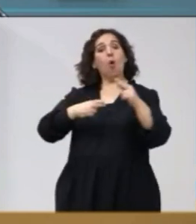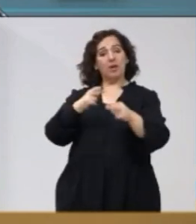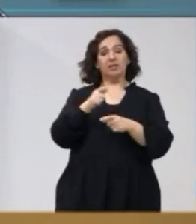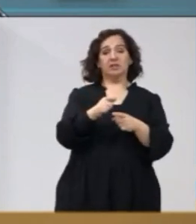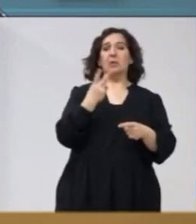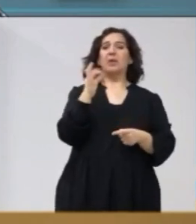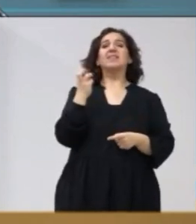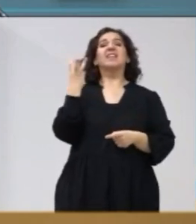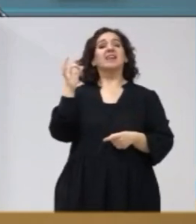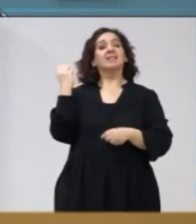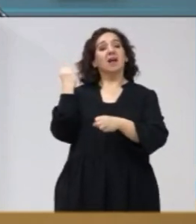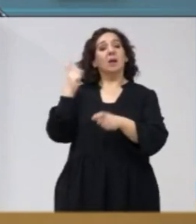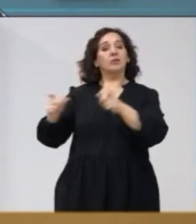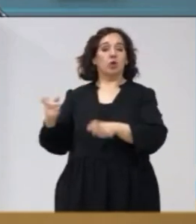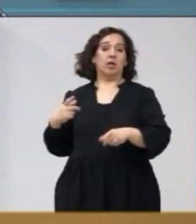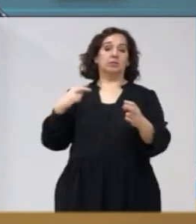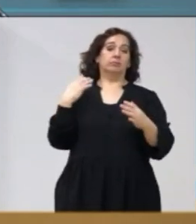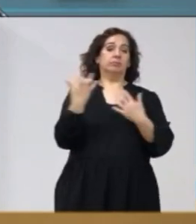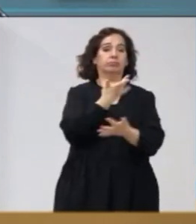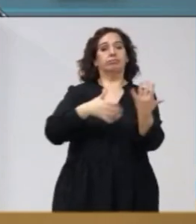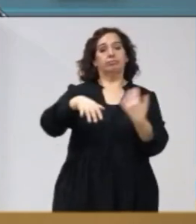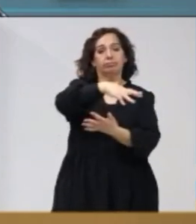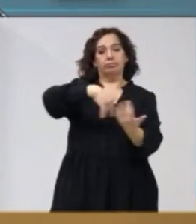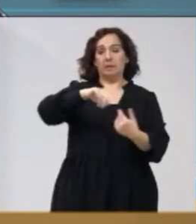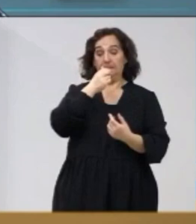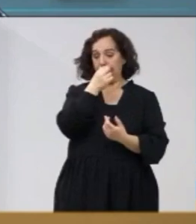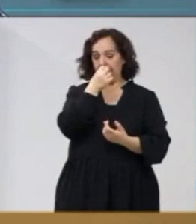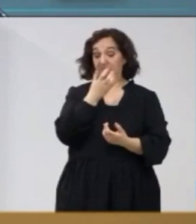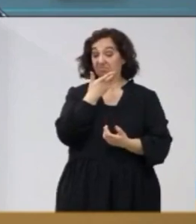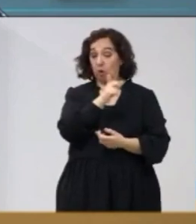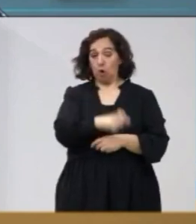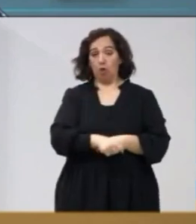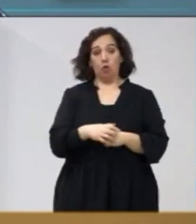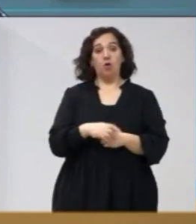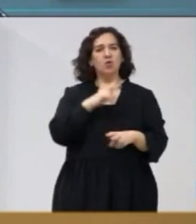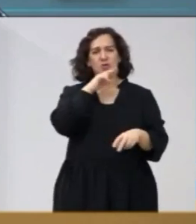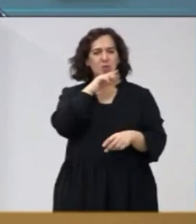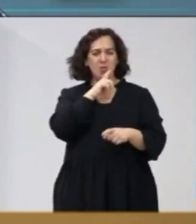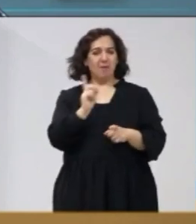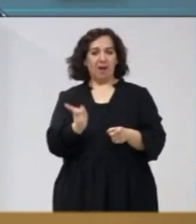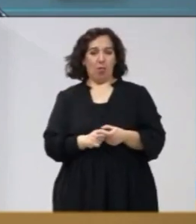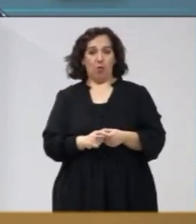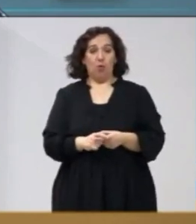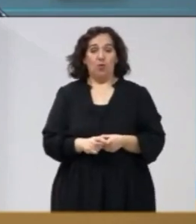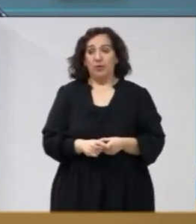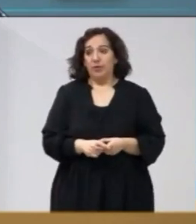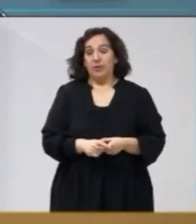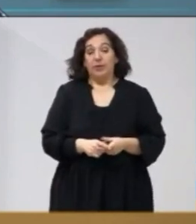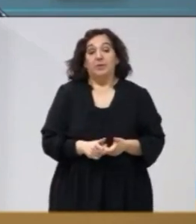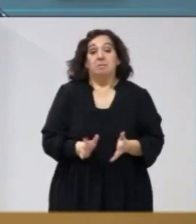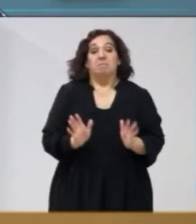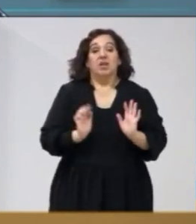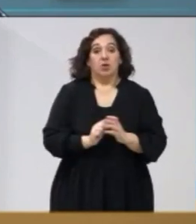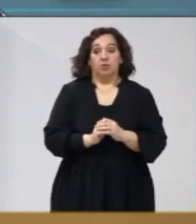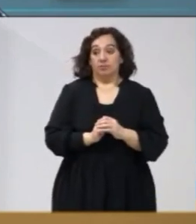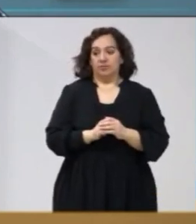20 o 30 personas que han dado por allí. No sé quién es, no he hablado con él, pero